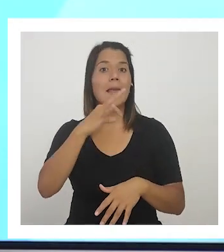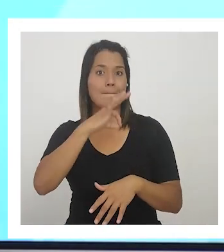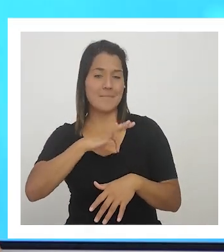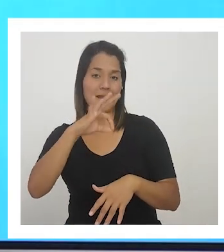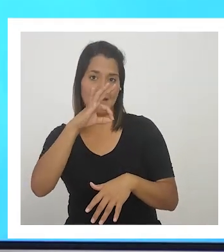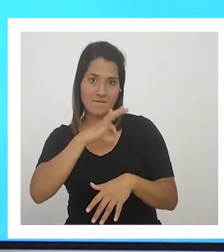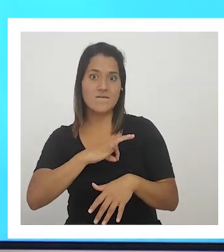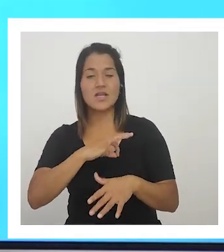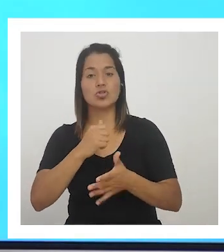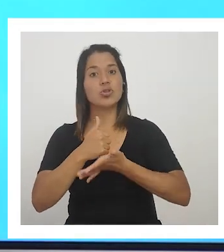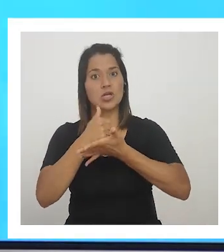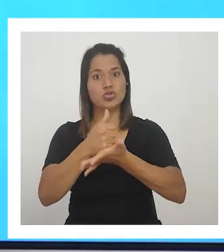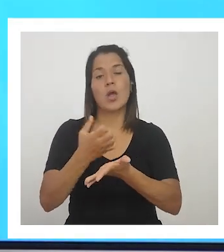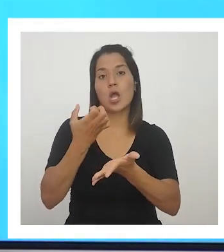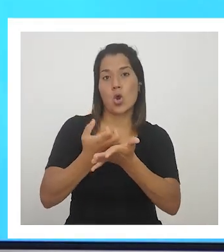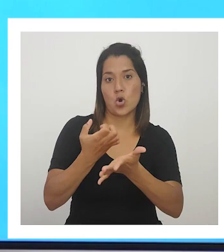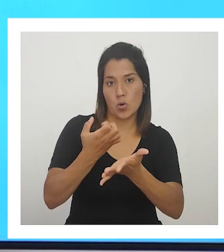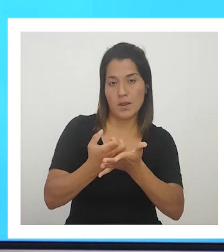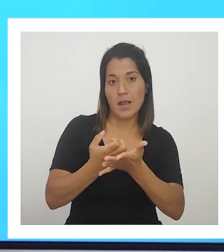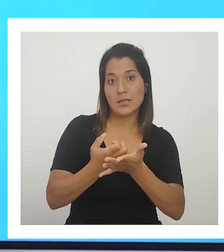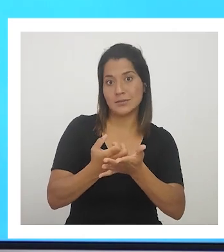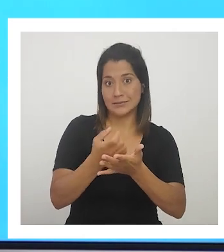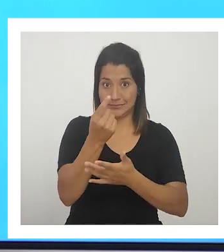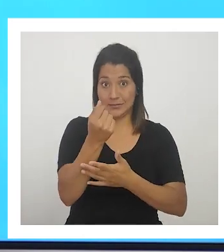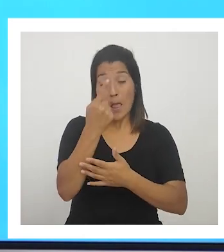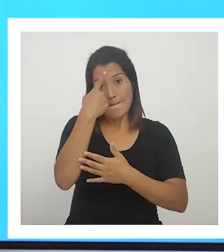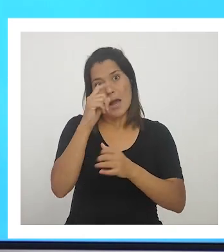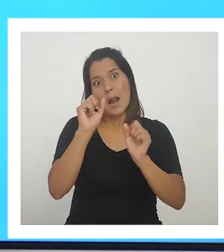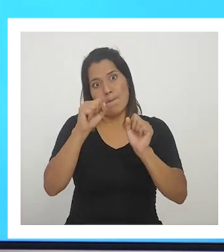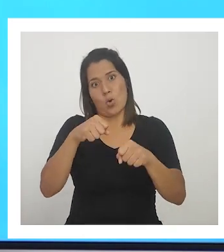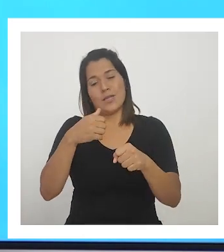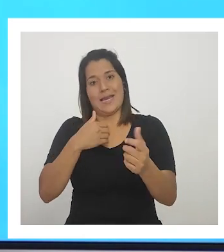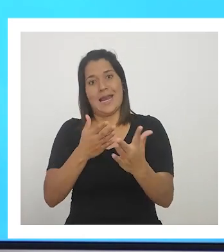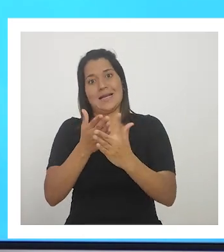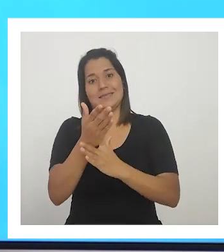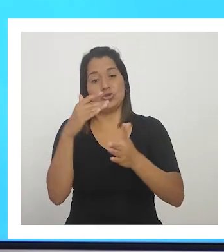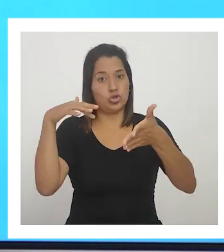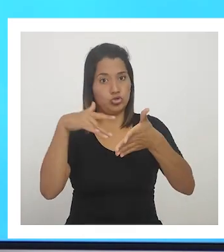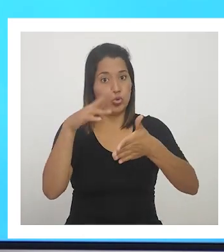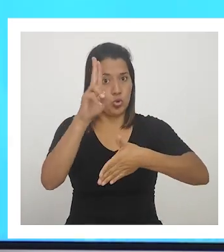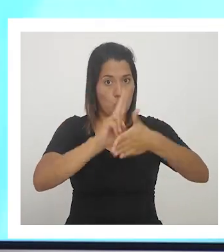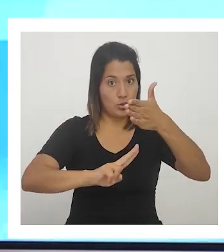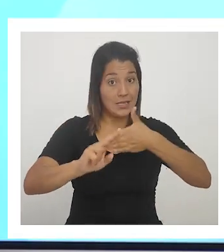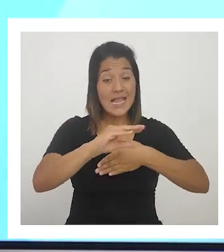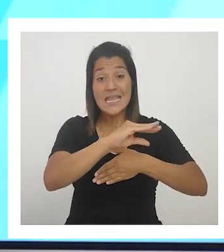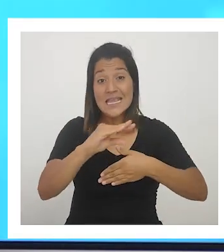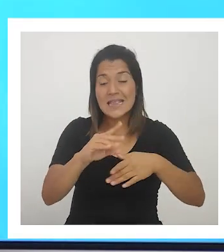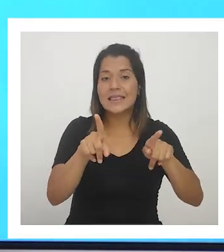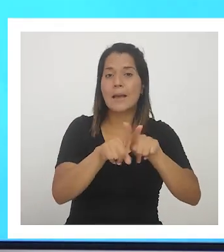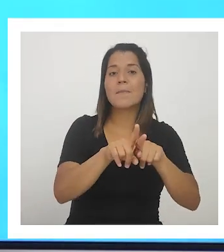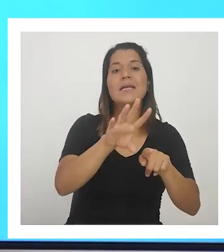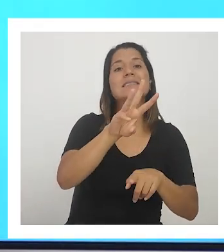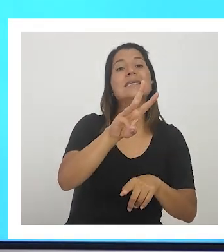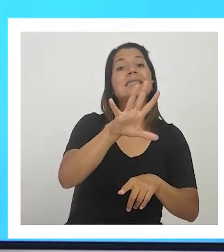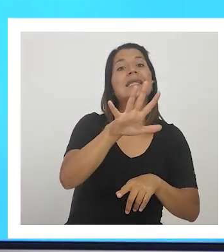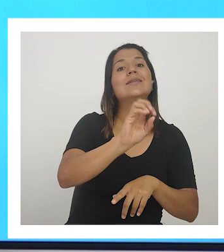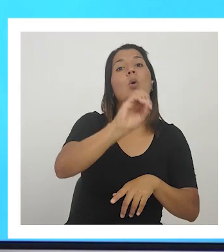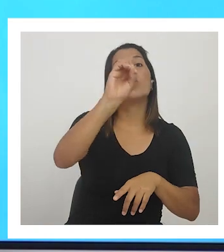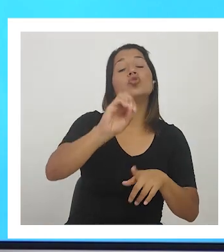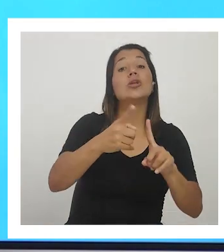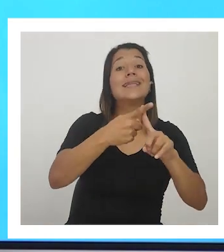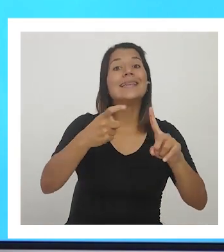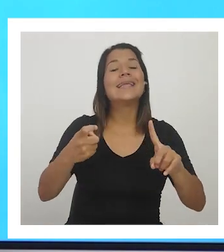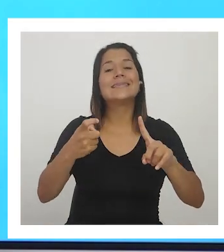de becas, para poder nosotros accesar. Y el 75% provienen de colegios